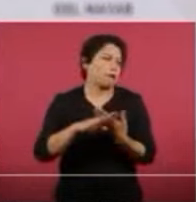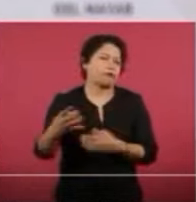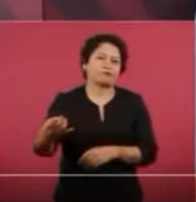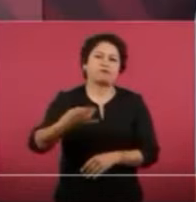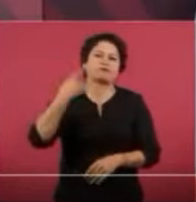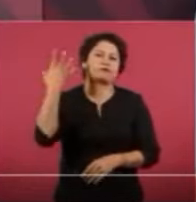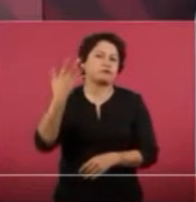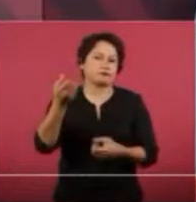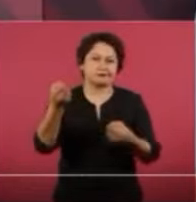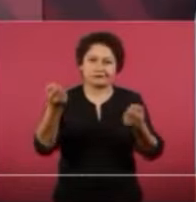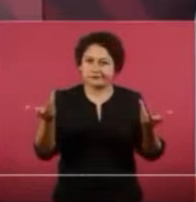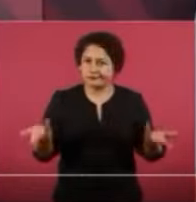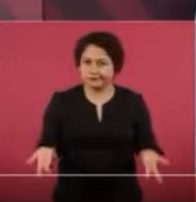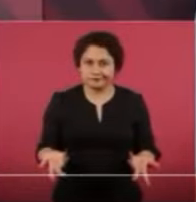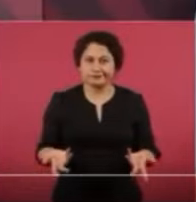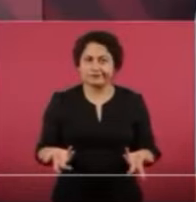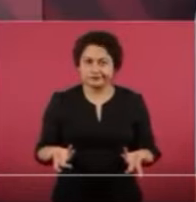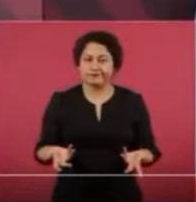lo noquean